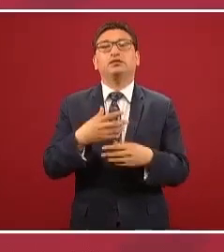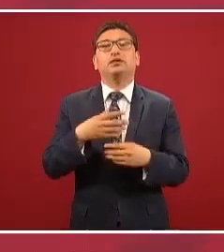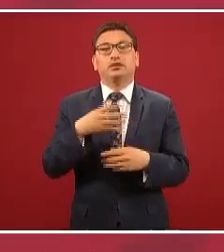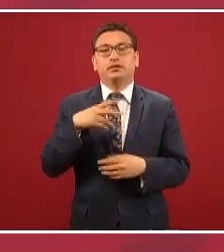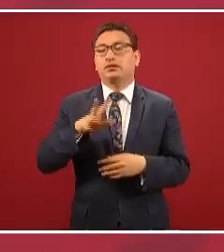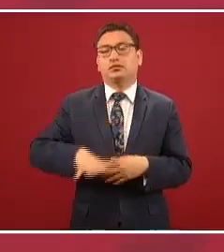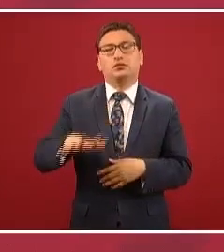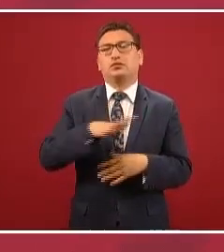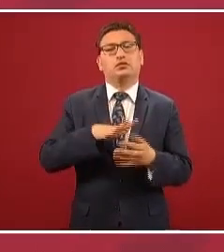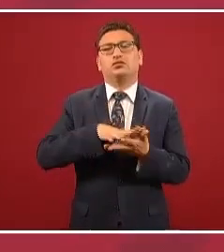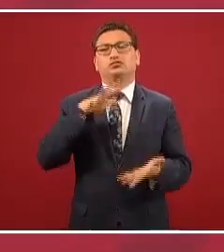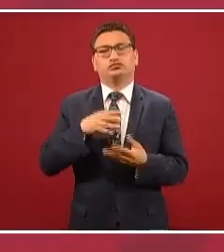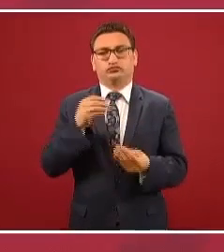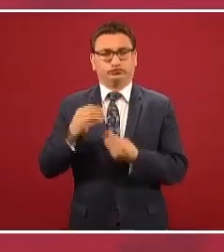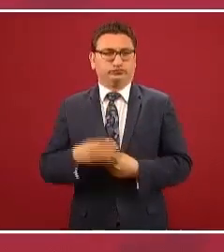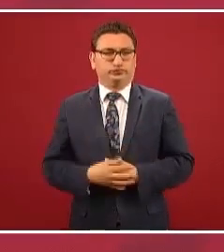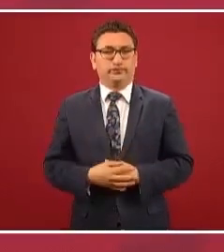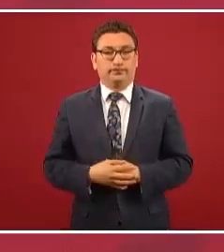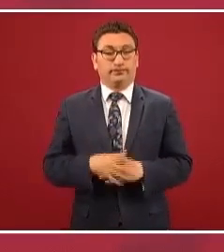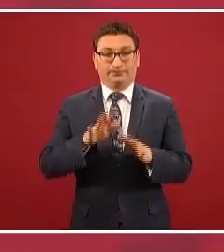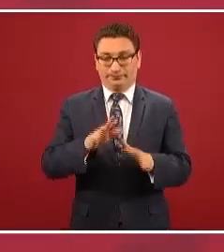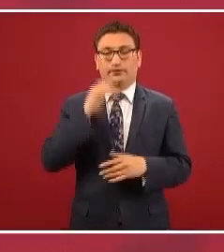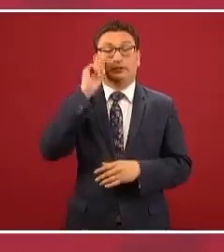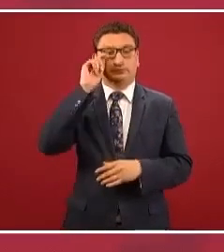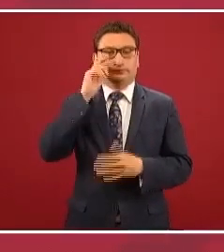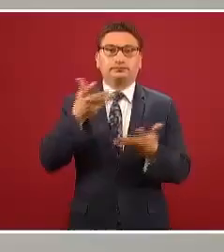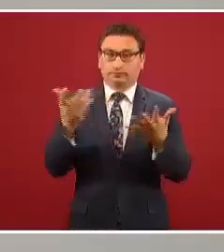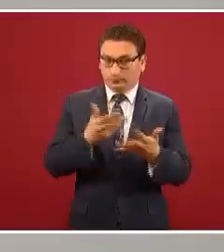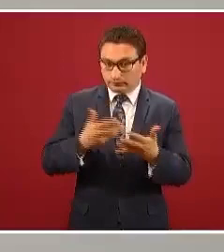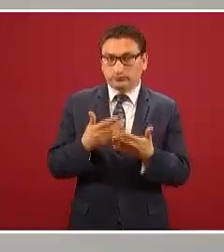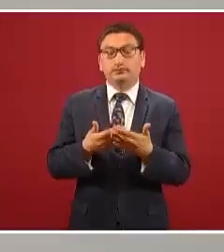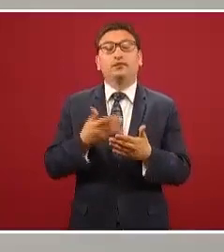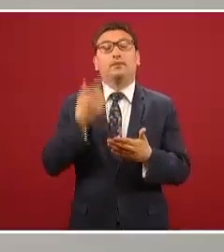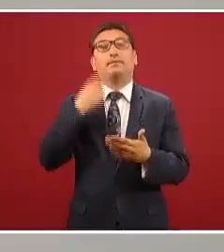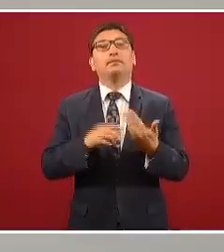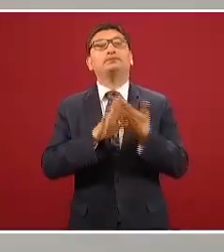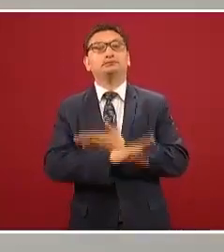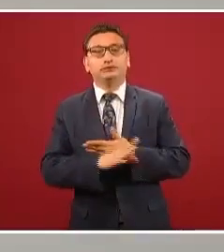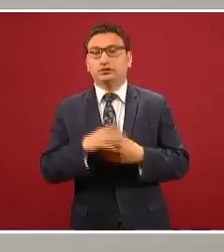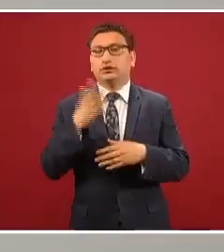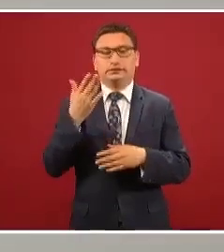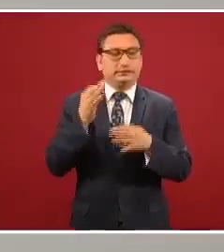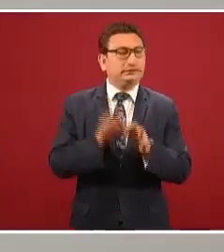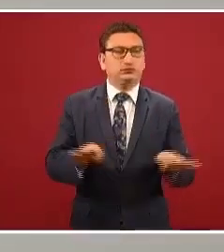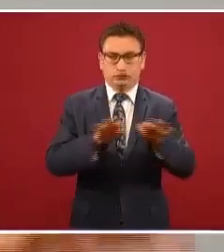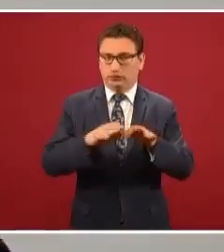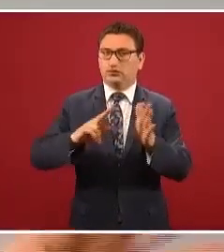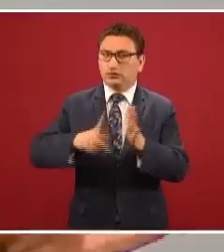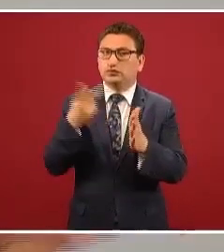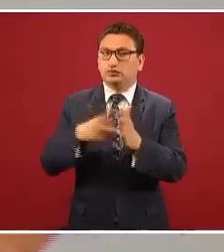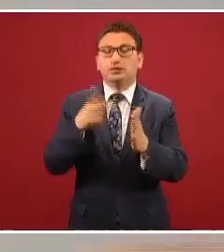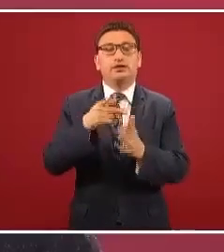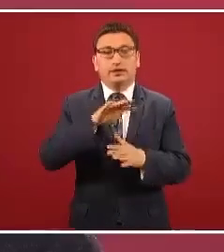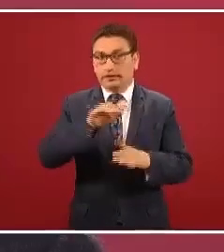gran mayoría de los casos. Ahora, acciones preventivas, que es la parte más importante, lo hemos enfatizado.